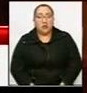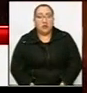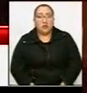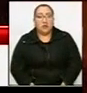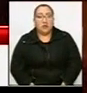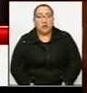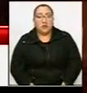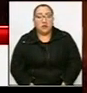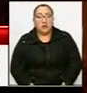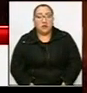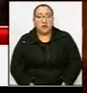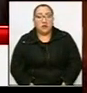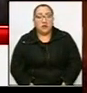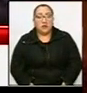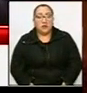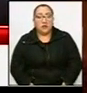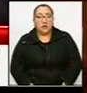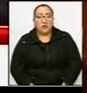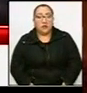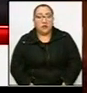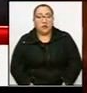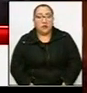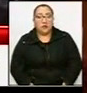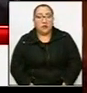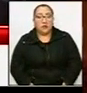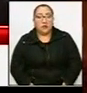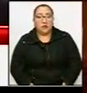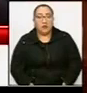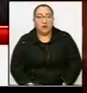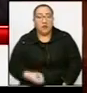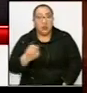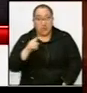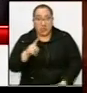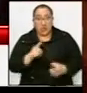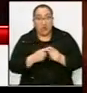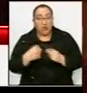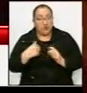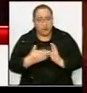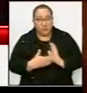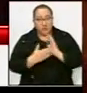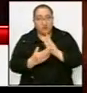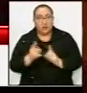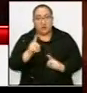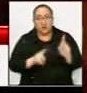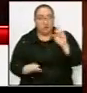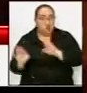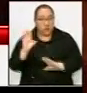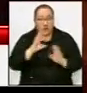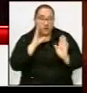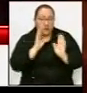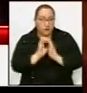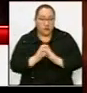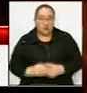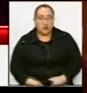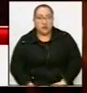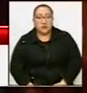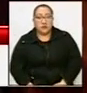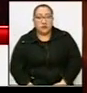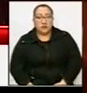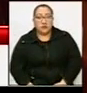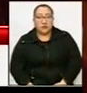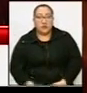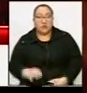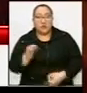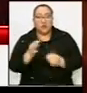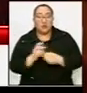programas y las previsiones que se tienen. Y de ser esto así, obviamente tenemos que mostrar algunas preocupaciones. Por ejemplo, el presupuesto